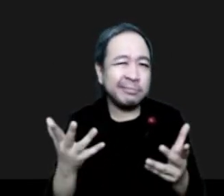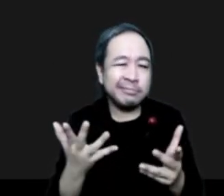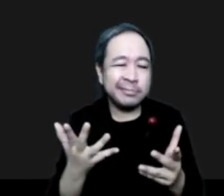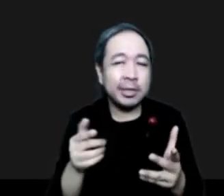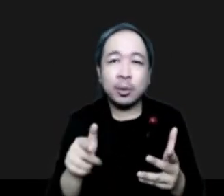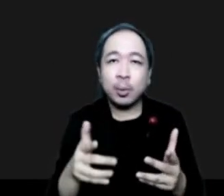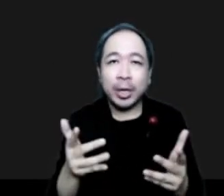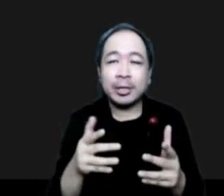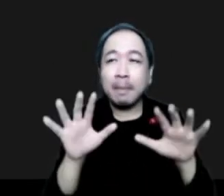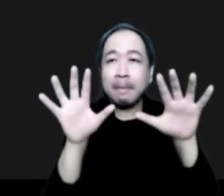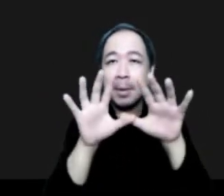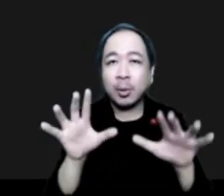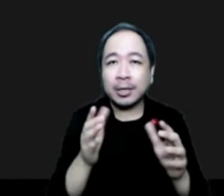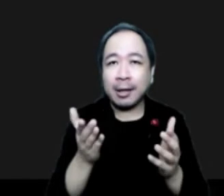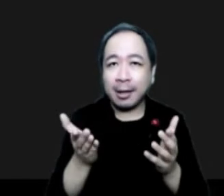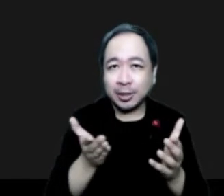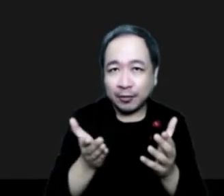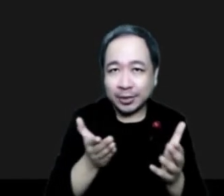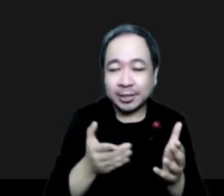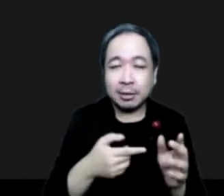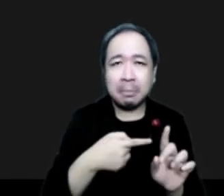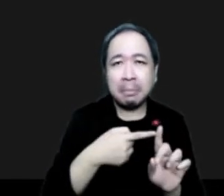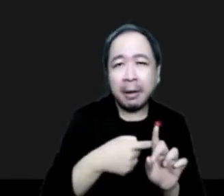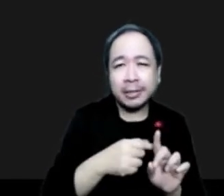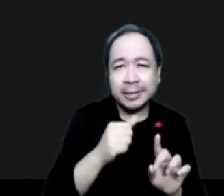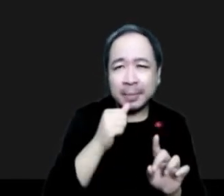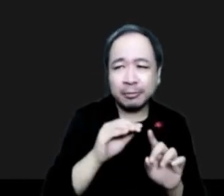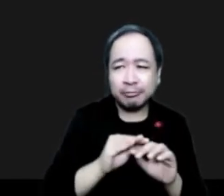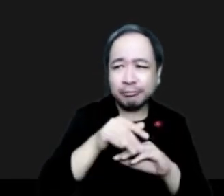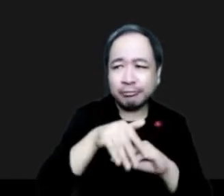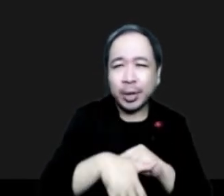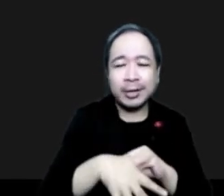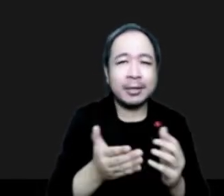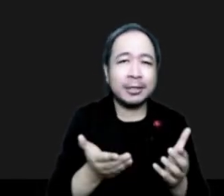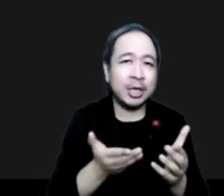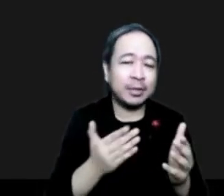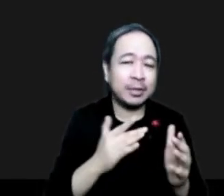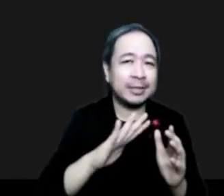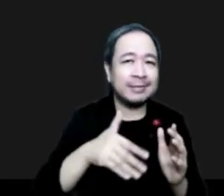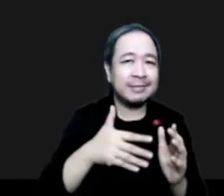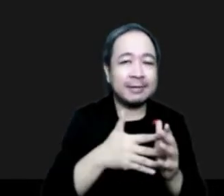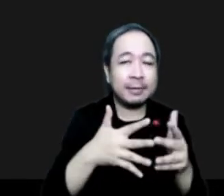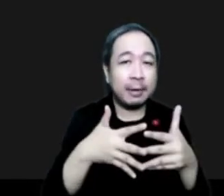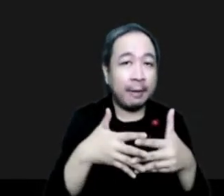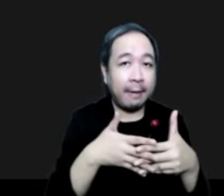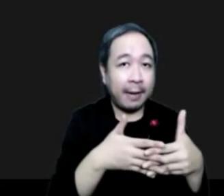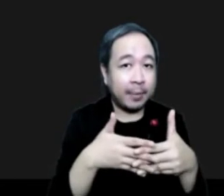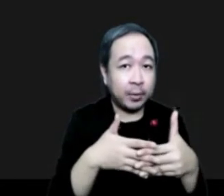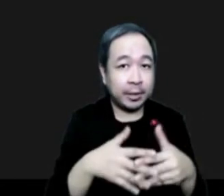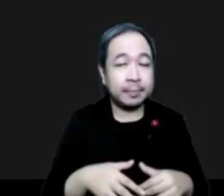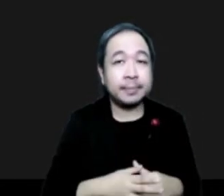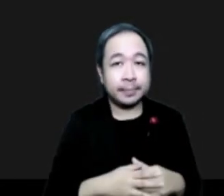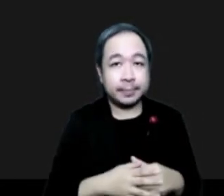centroamericana, ¿verdad? Y esta organización a su vez forma parte de un engranaje regional